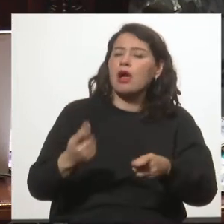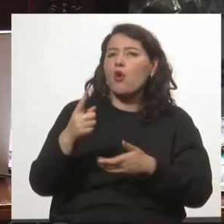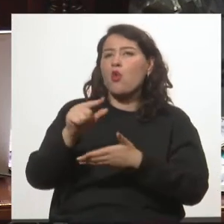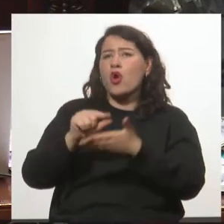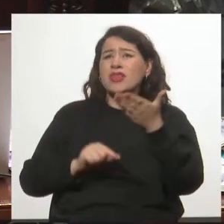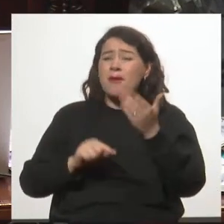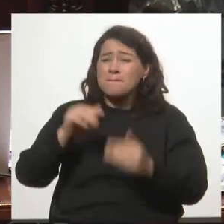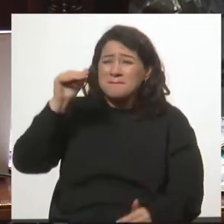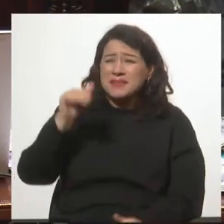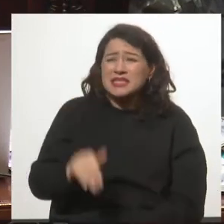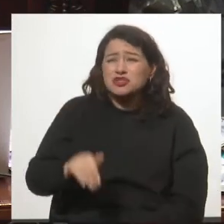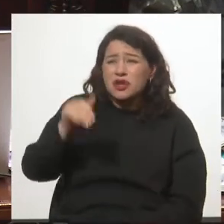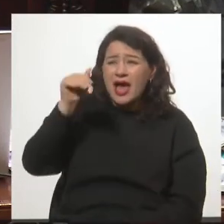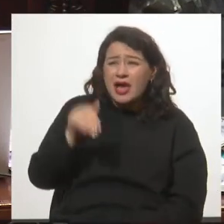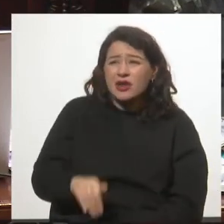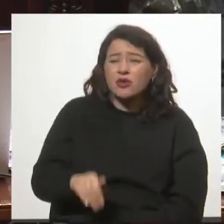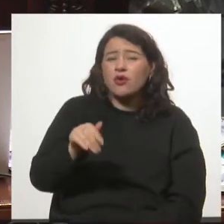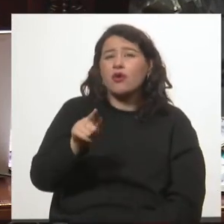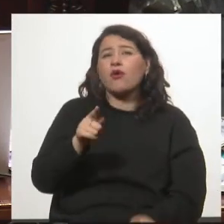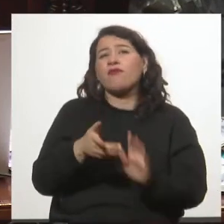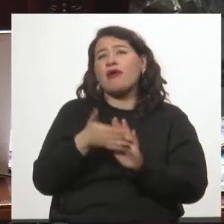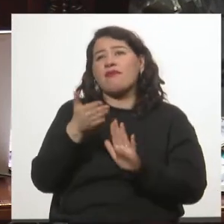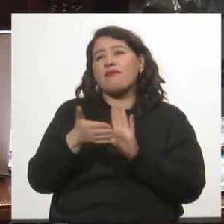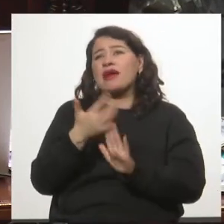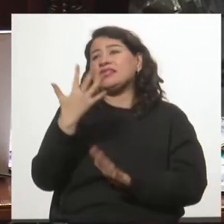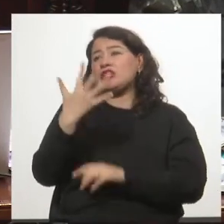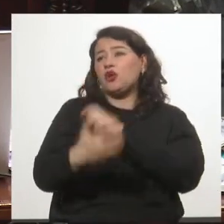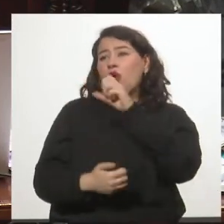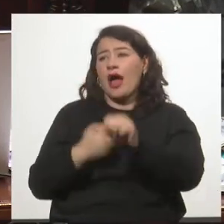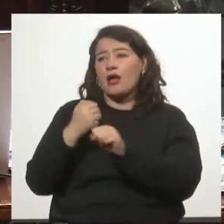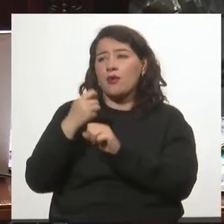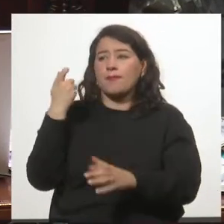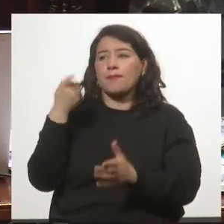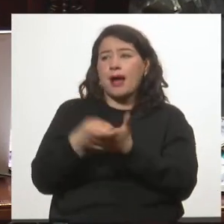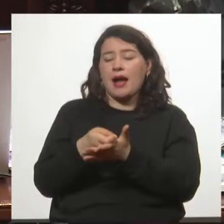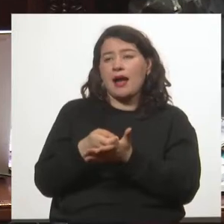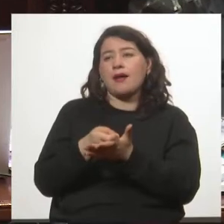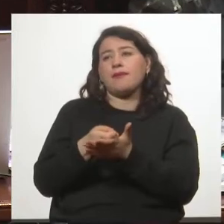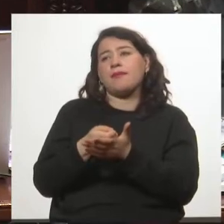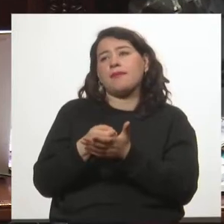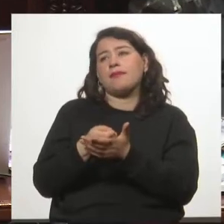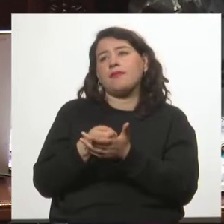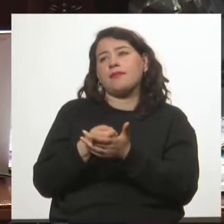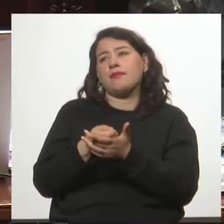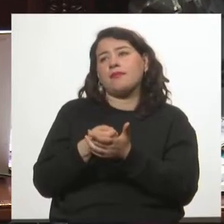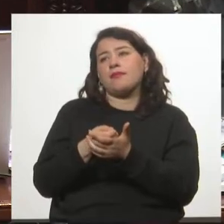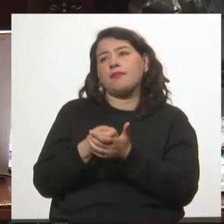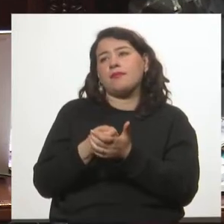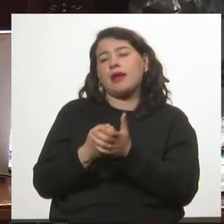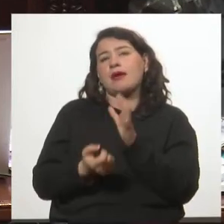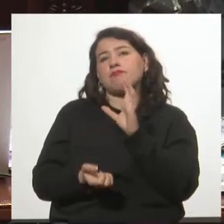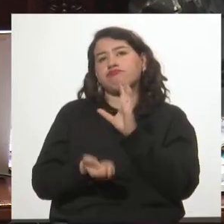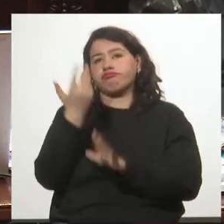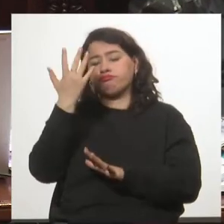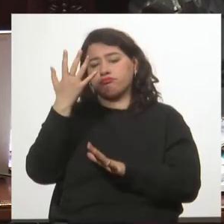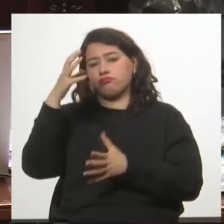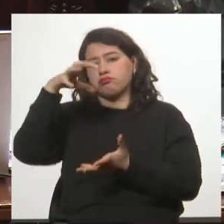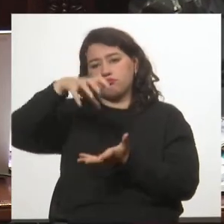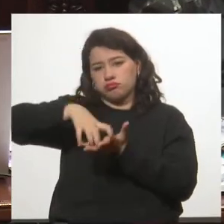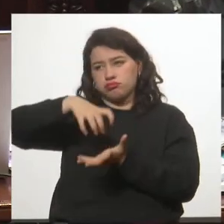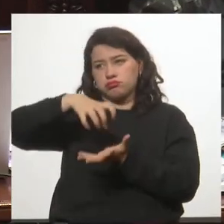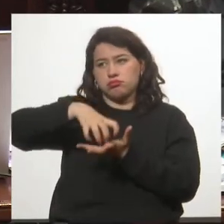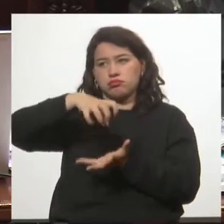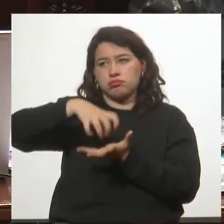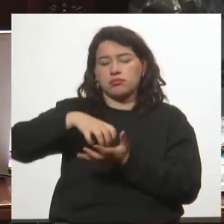millonario que va a regir por cinco años para la operación del complejo y aquí quisiera